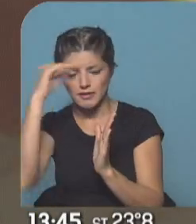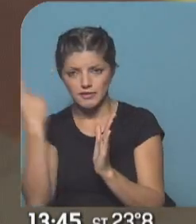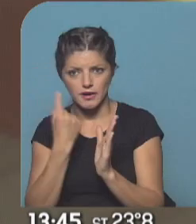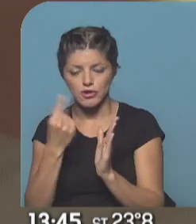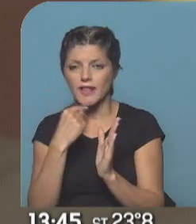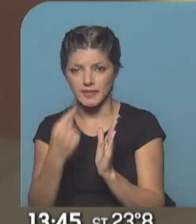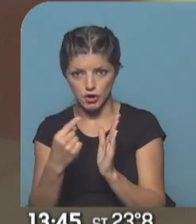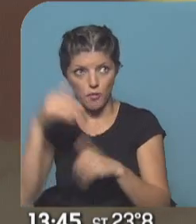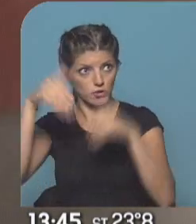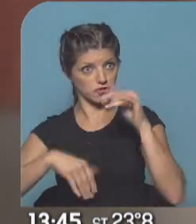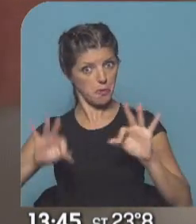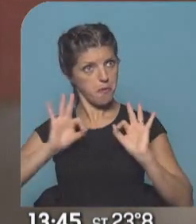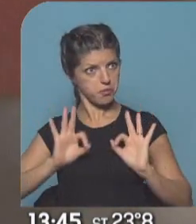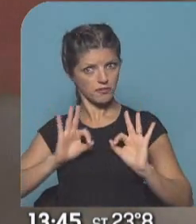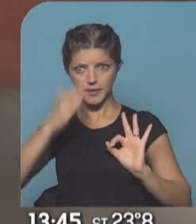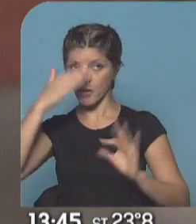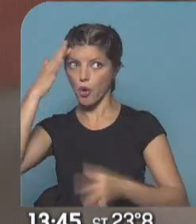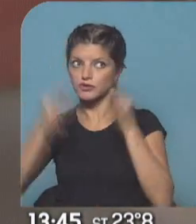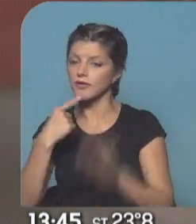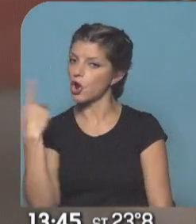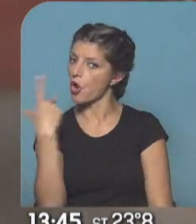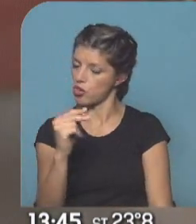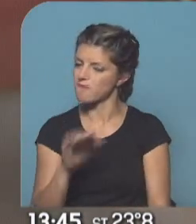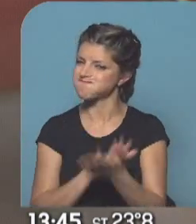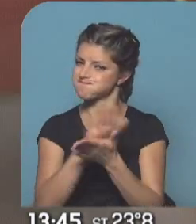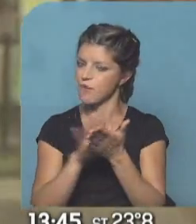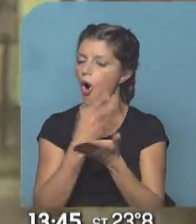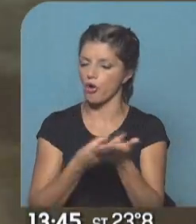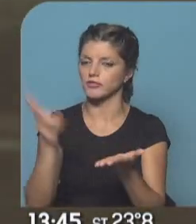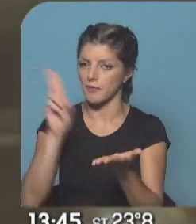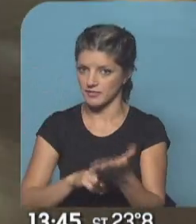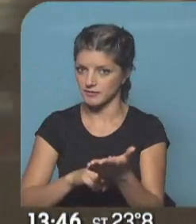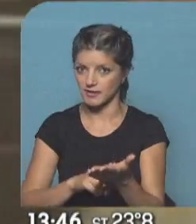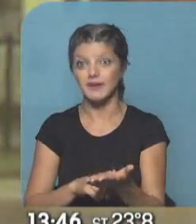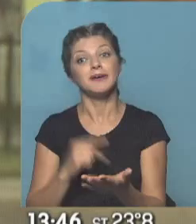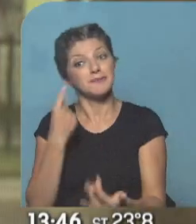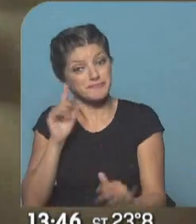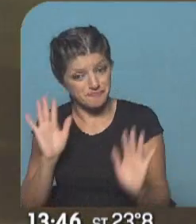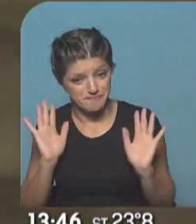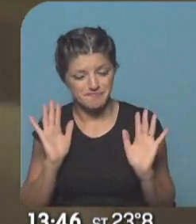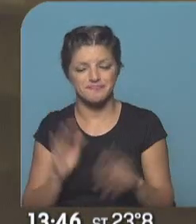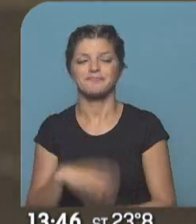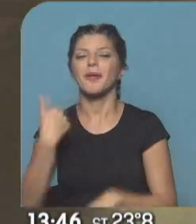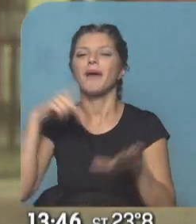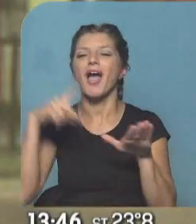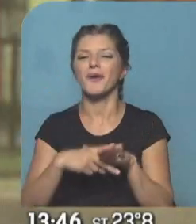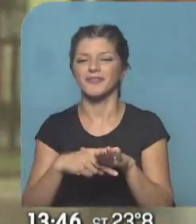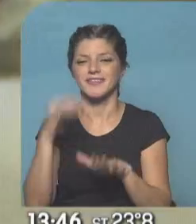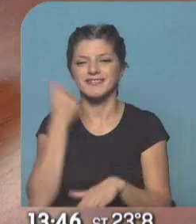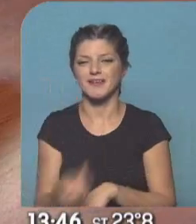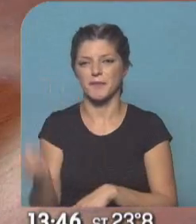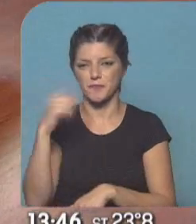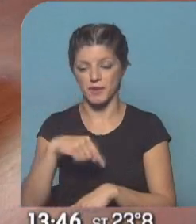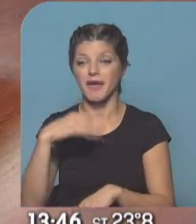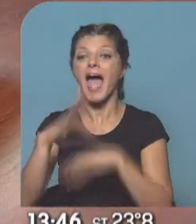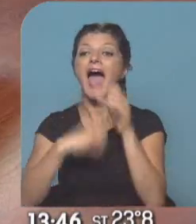limpias las elecciones y terminó siendo la justicia en Kenia la que determinó que no fue así. Es curioso. Nos vamos a un nuevo corte y ya volvemos.